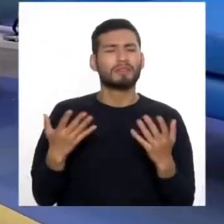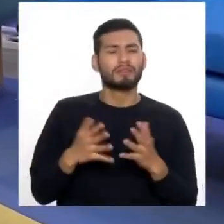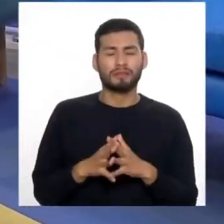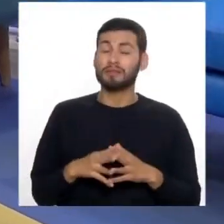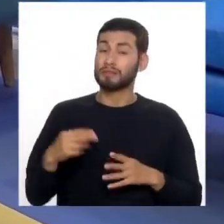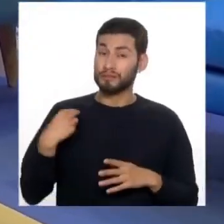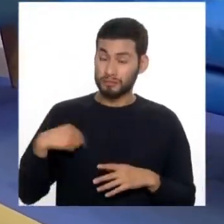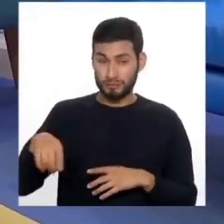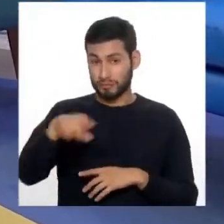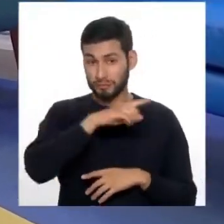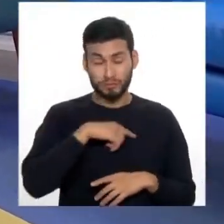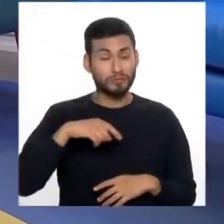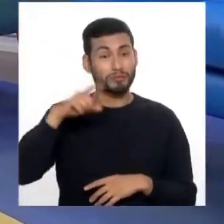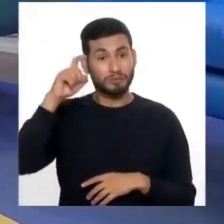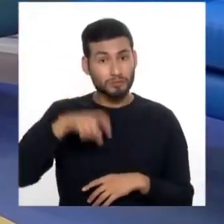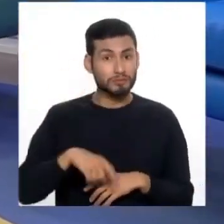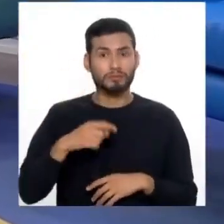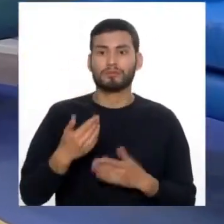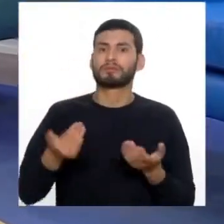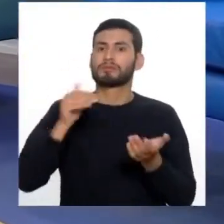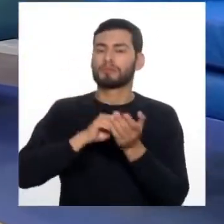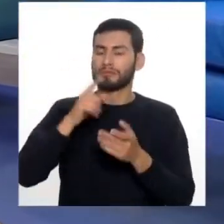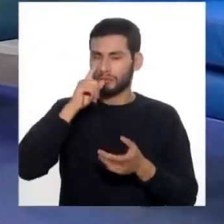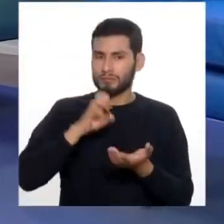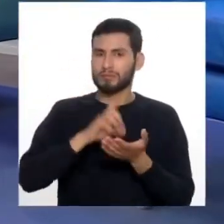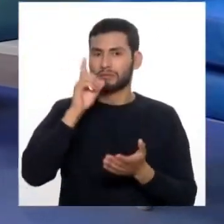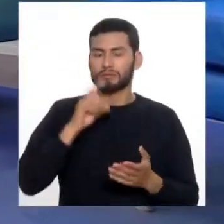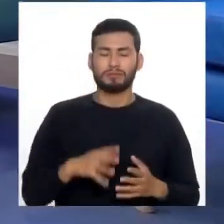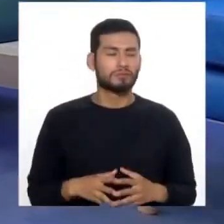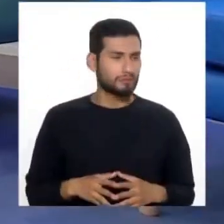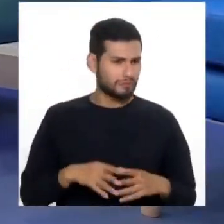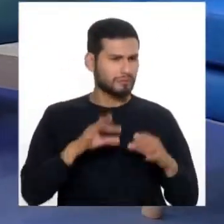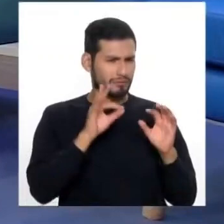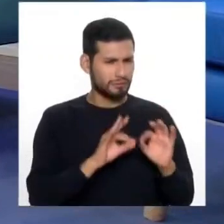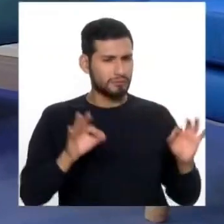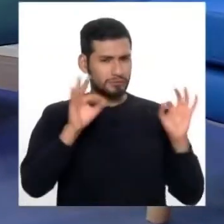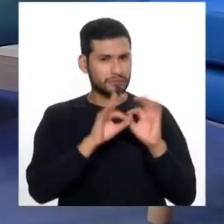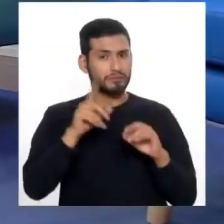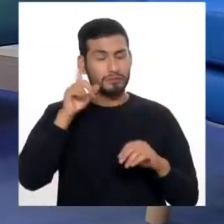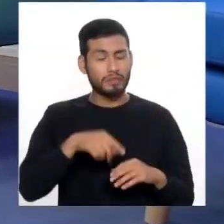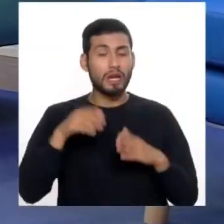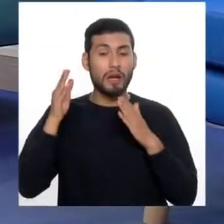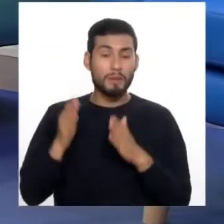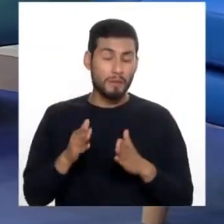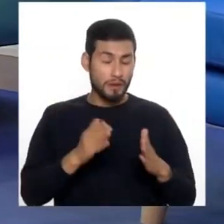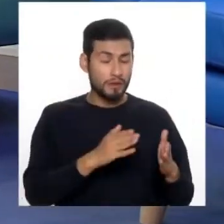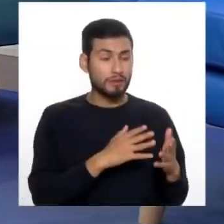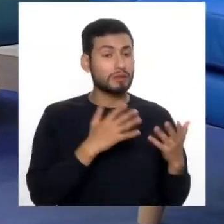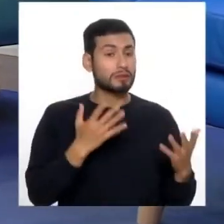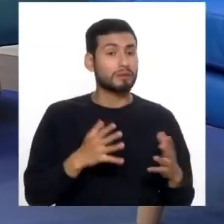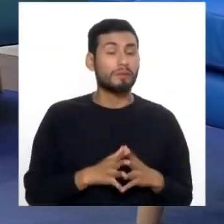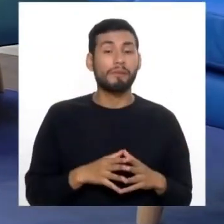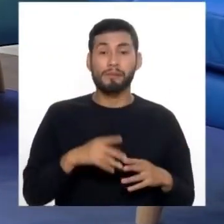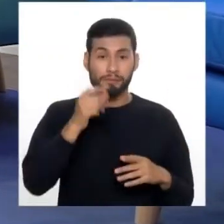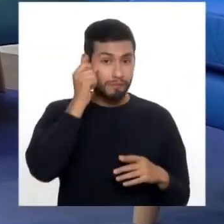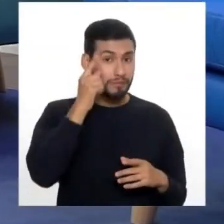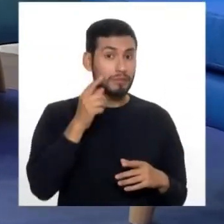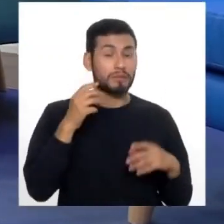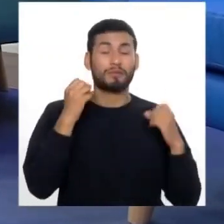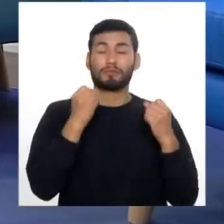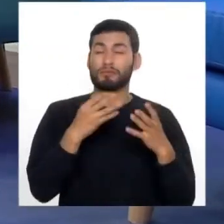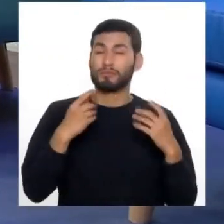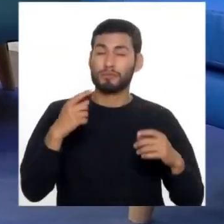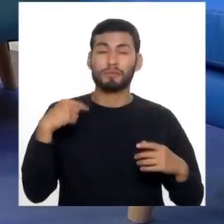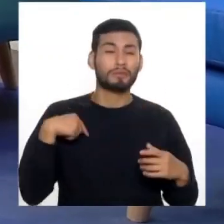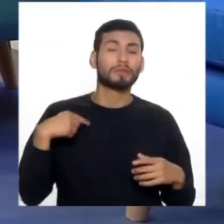que nosotros nos reeduquemos. Eso es importante, ¿no? Planificar y sobre todo entender que muchas